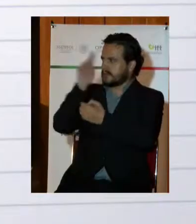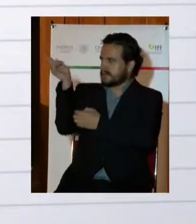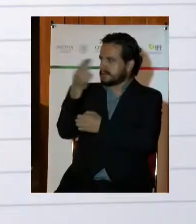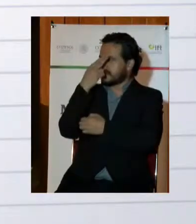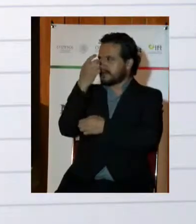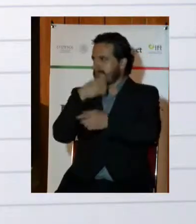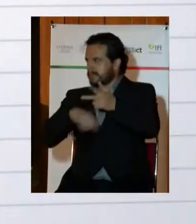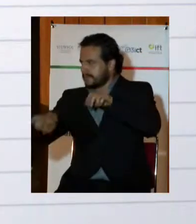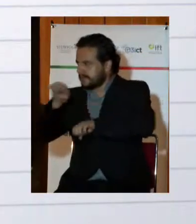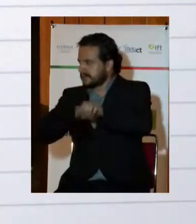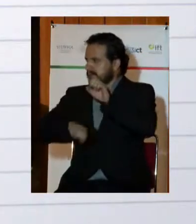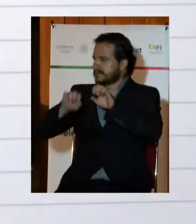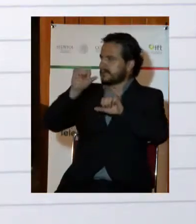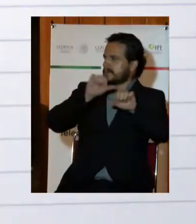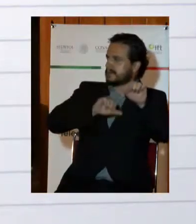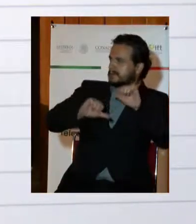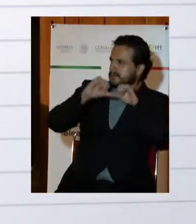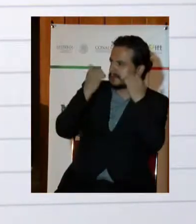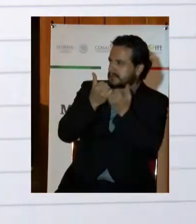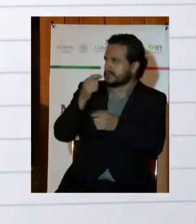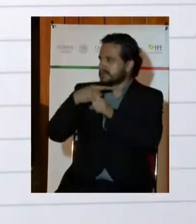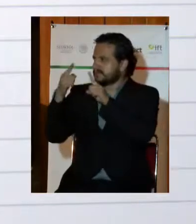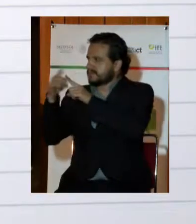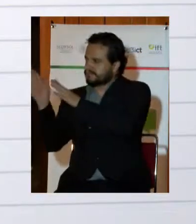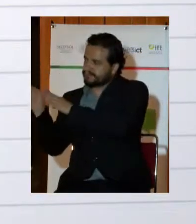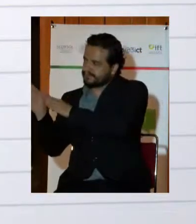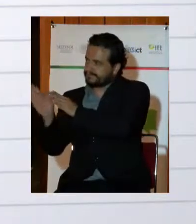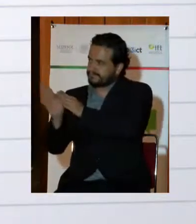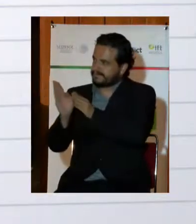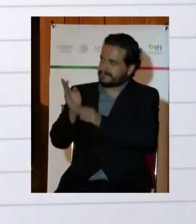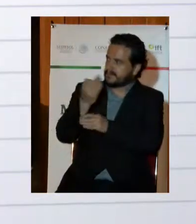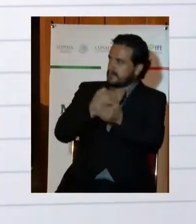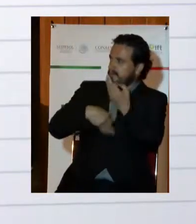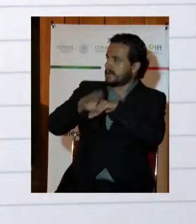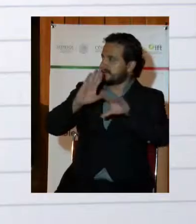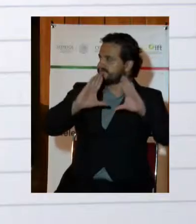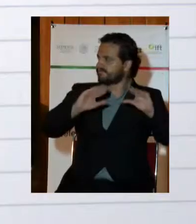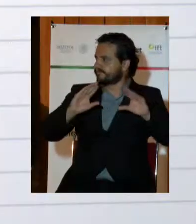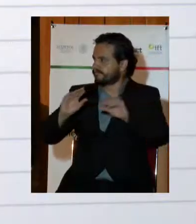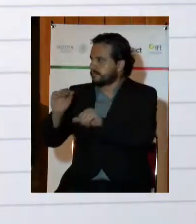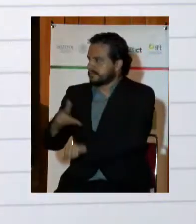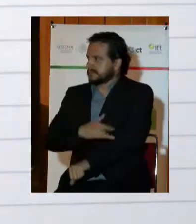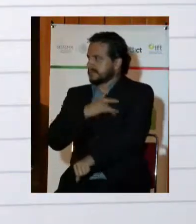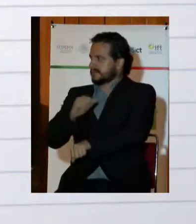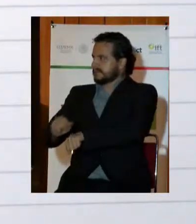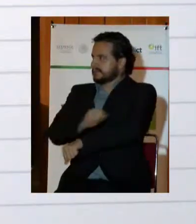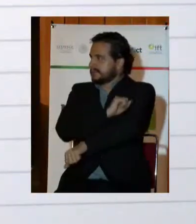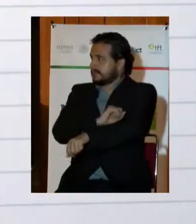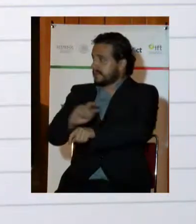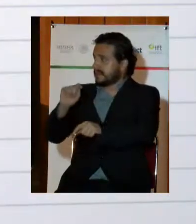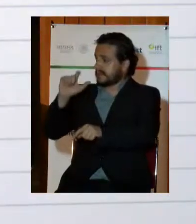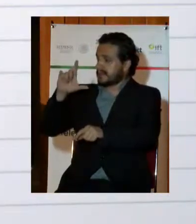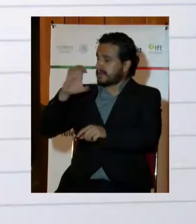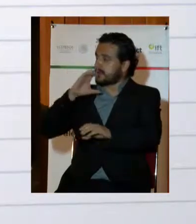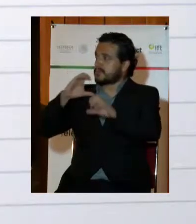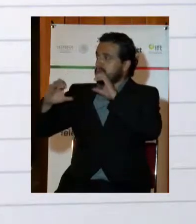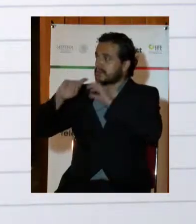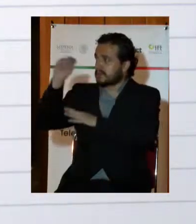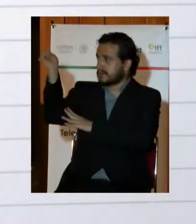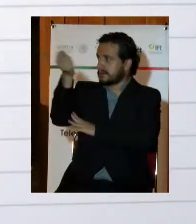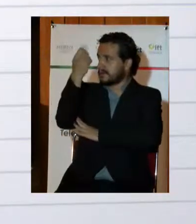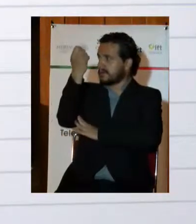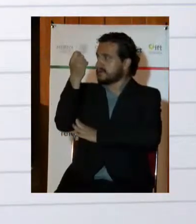en ese camino y sobre todo crear conciencia con todos los actores, a todos los niveles, a nivel educación, en las